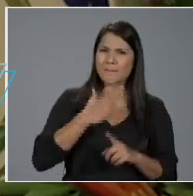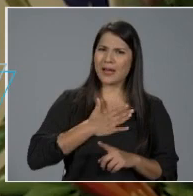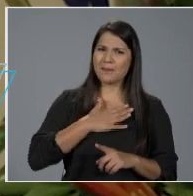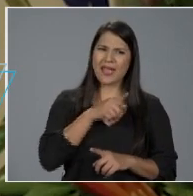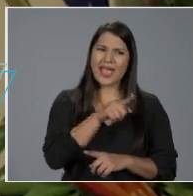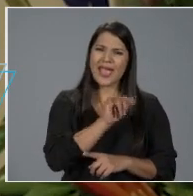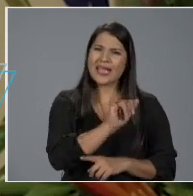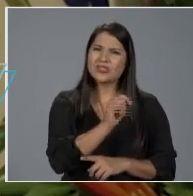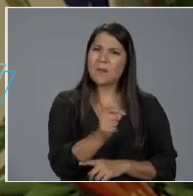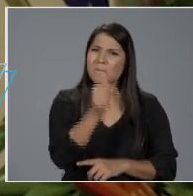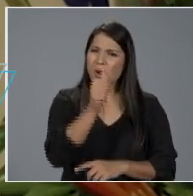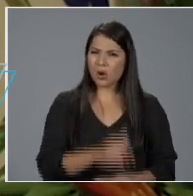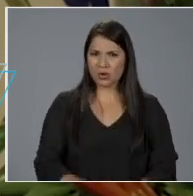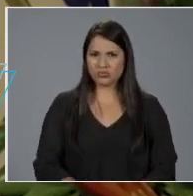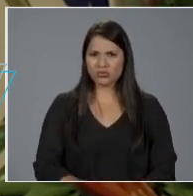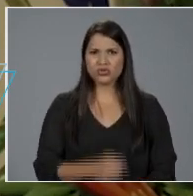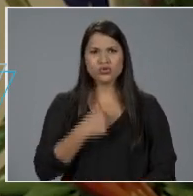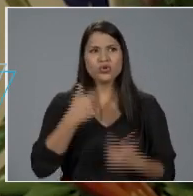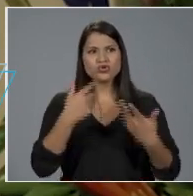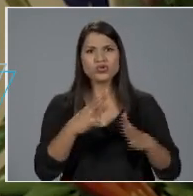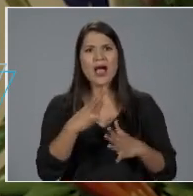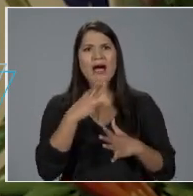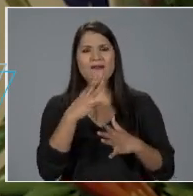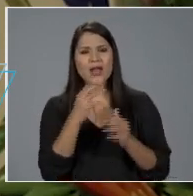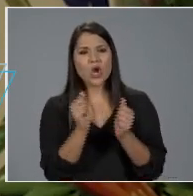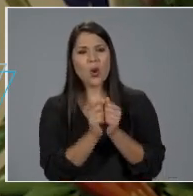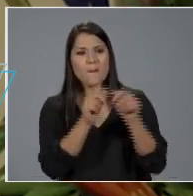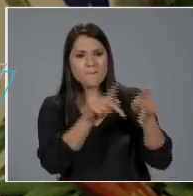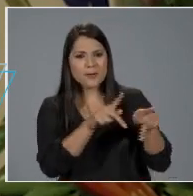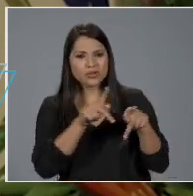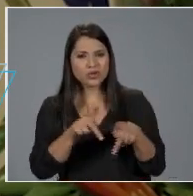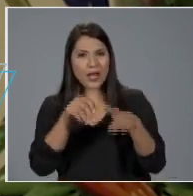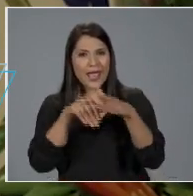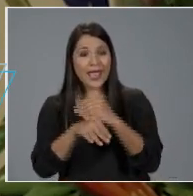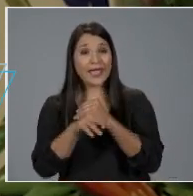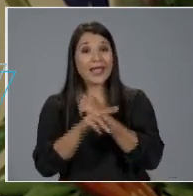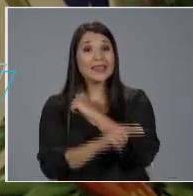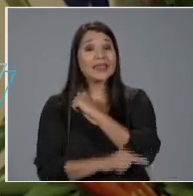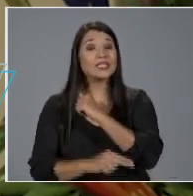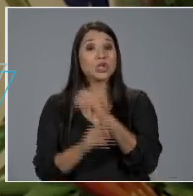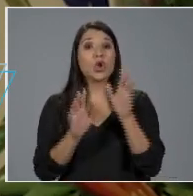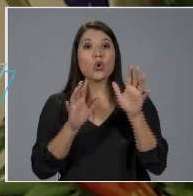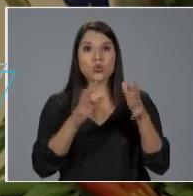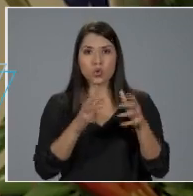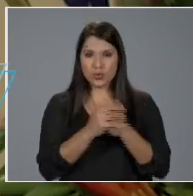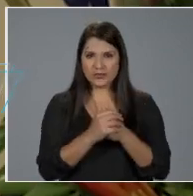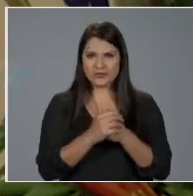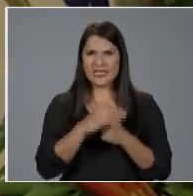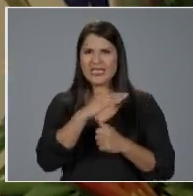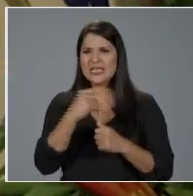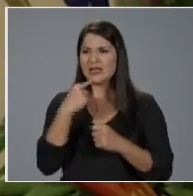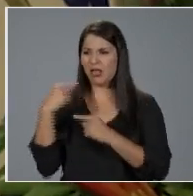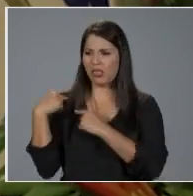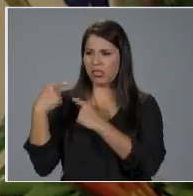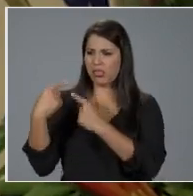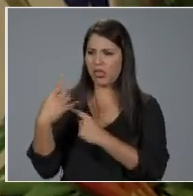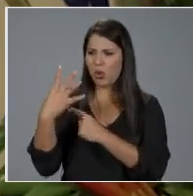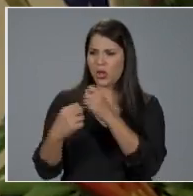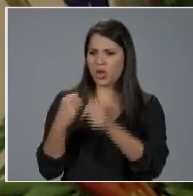muy poco. Yo he conversado con la gente de Naciones Unidas y bueno, y decir que después de 4 años solo hizo